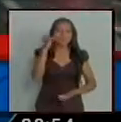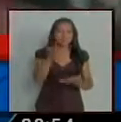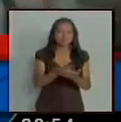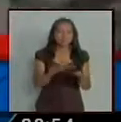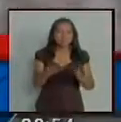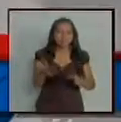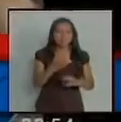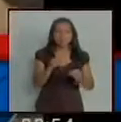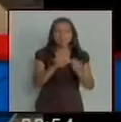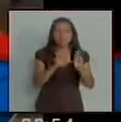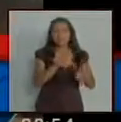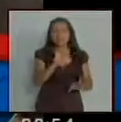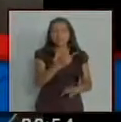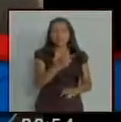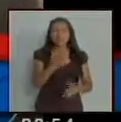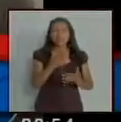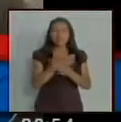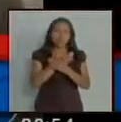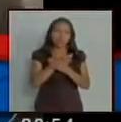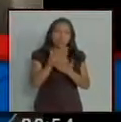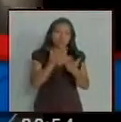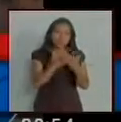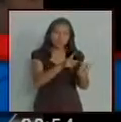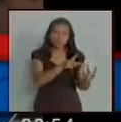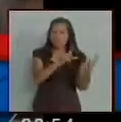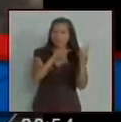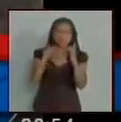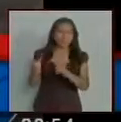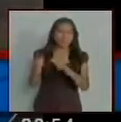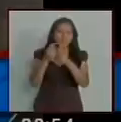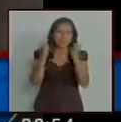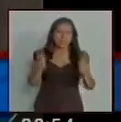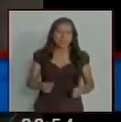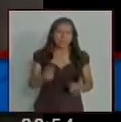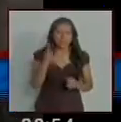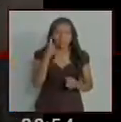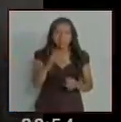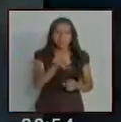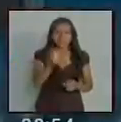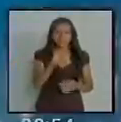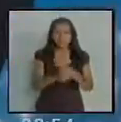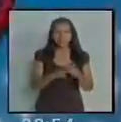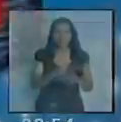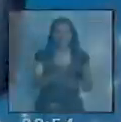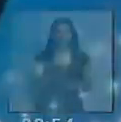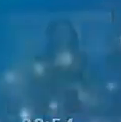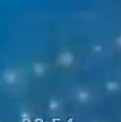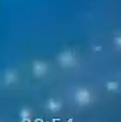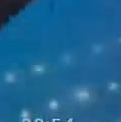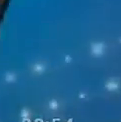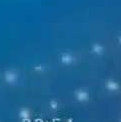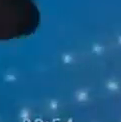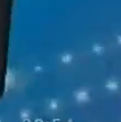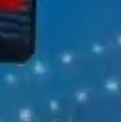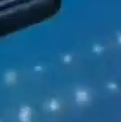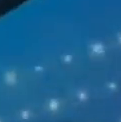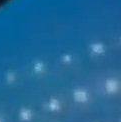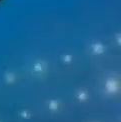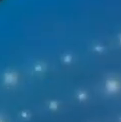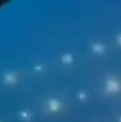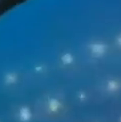Club Atlético Nacional el reconocimiento extraordinario del premio del Centenario Conmebol al Fair Play.